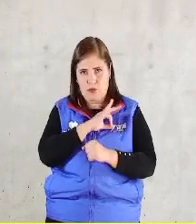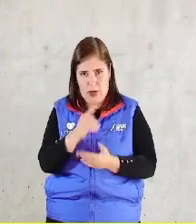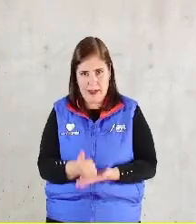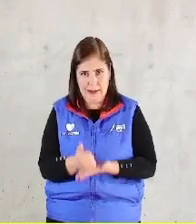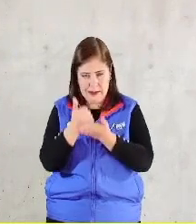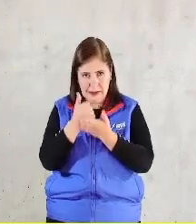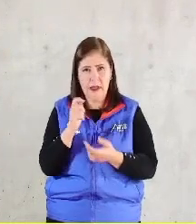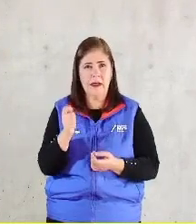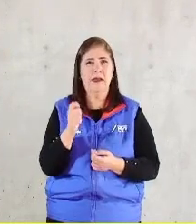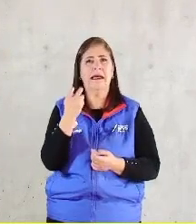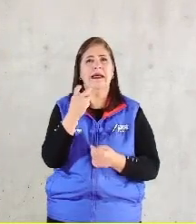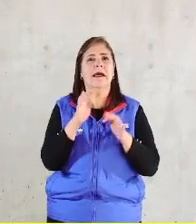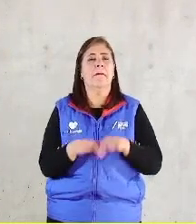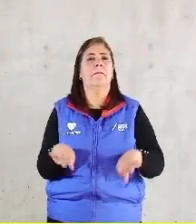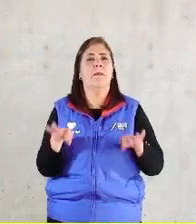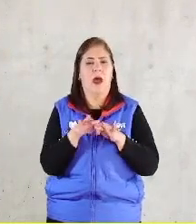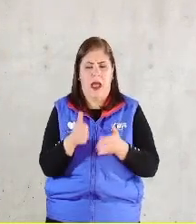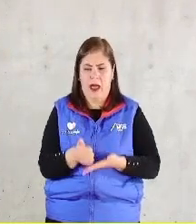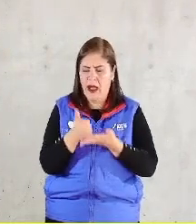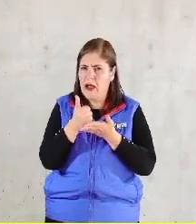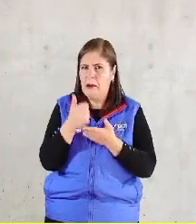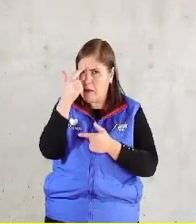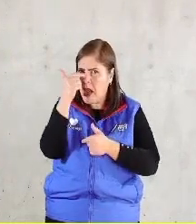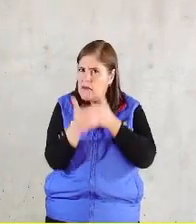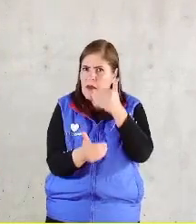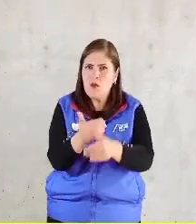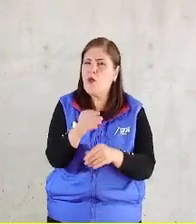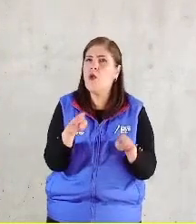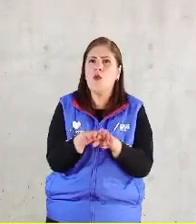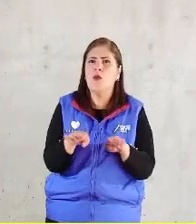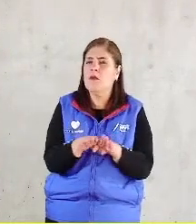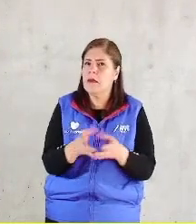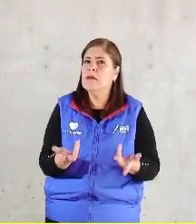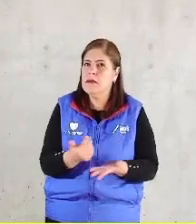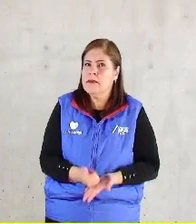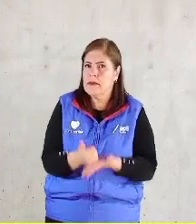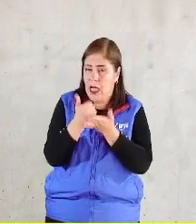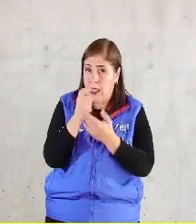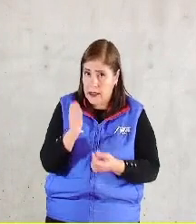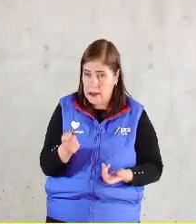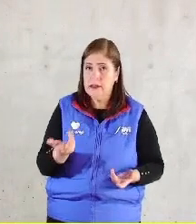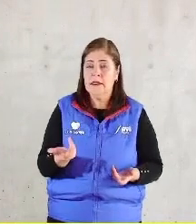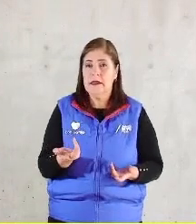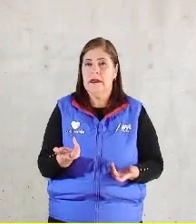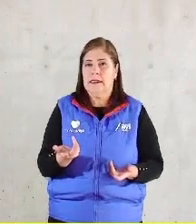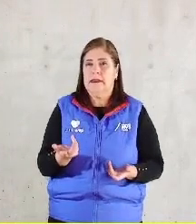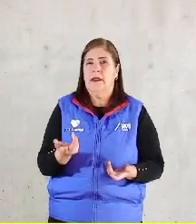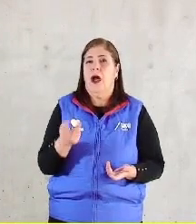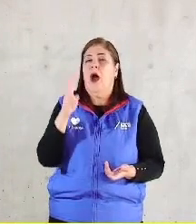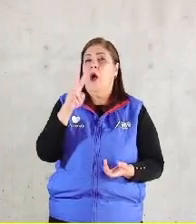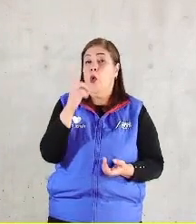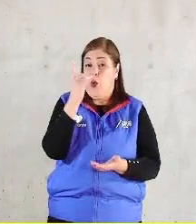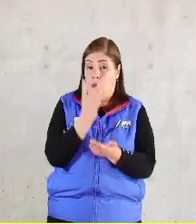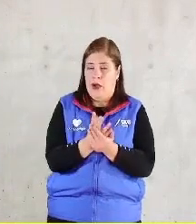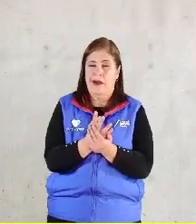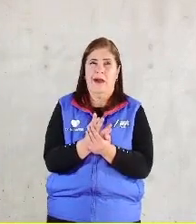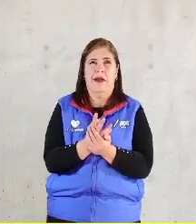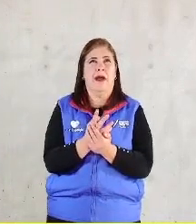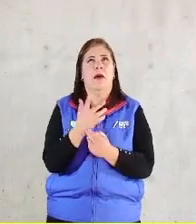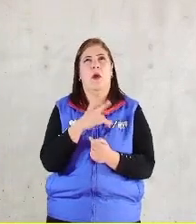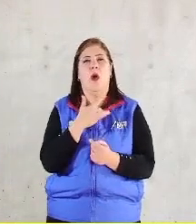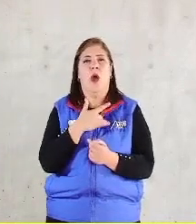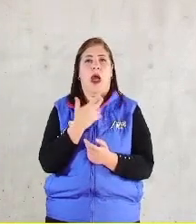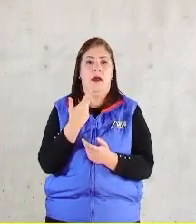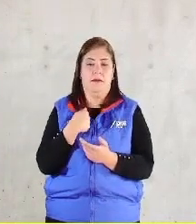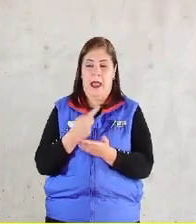nosotros eso es lo importante, ¿cómo las ayudamos a madurar? ¿Sí? Más que quererlas en este momento convertir en un tema de